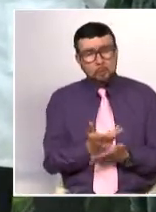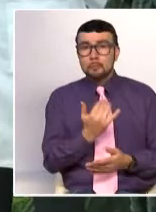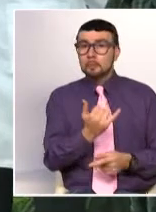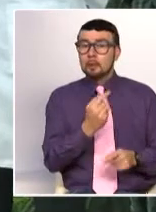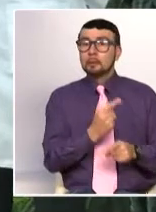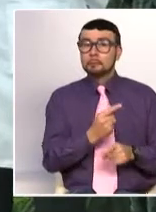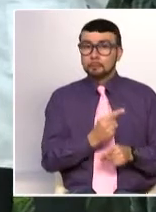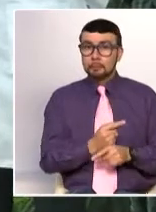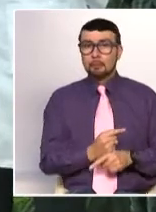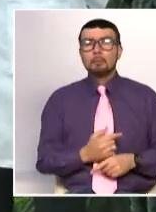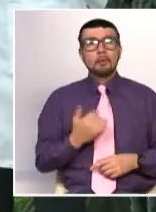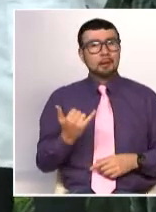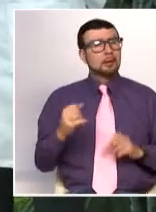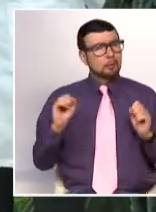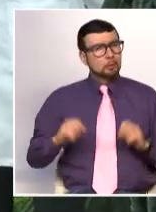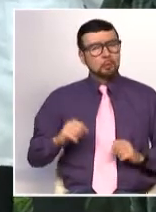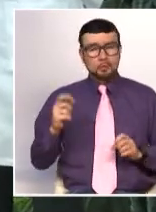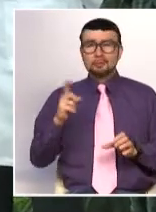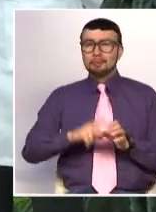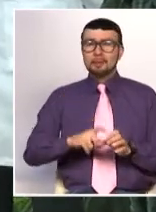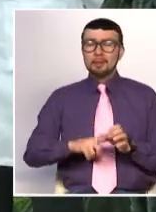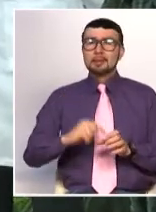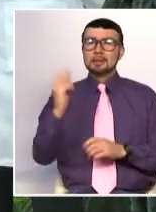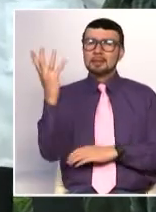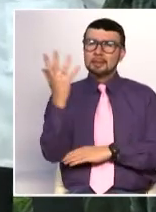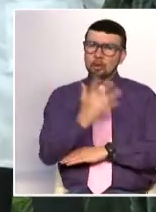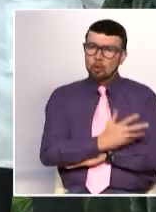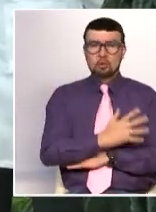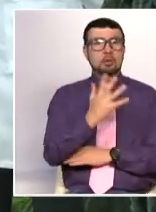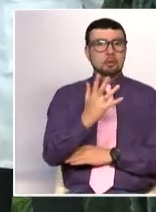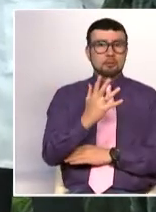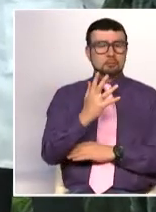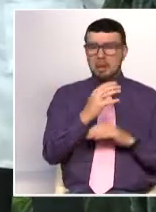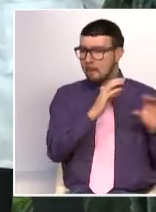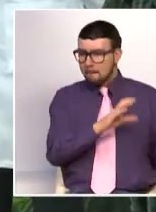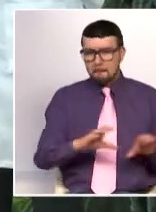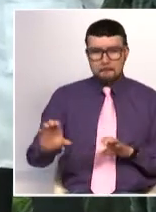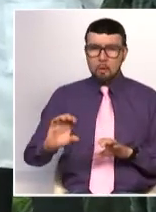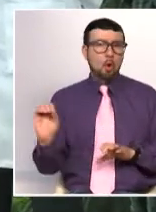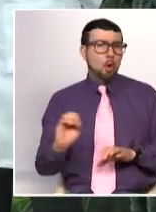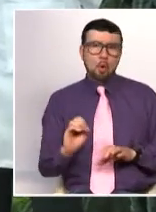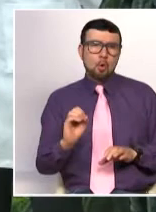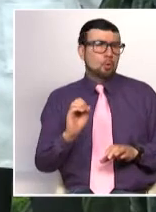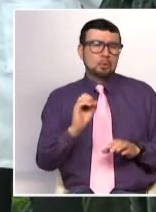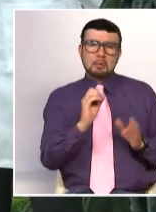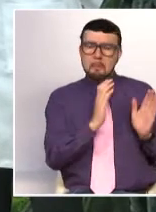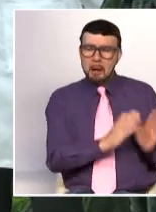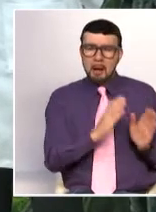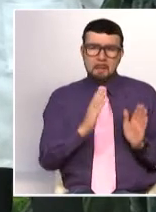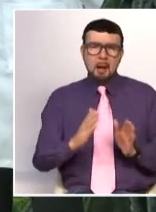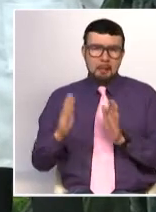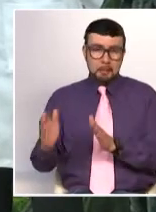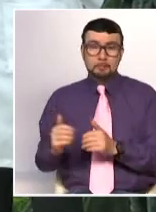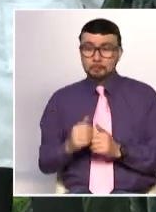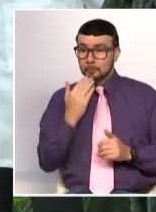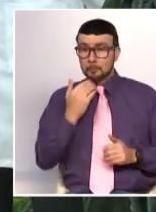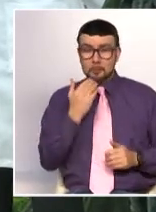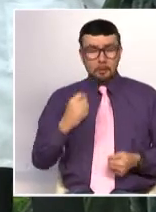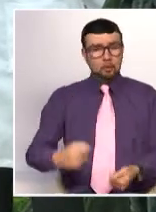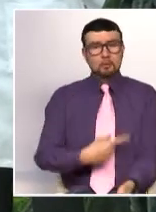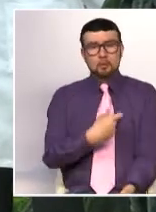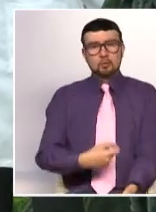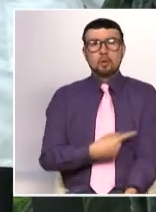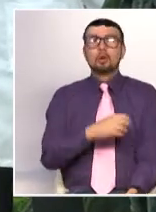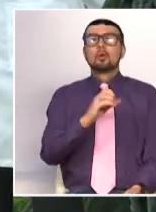protocolo que también se puede hacer en 5 días sea seguidos o separados una vez por semana que implican una suero terapia con ozono el ozono es